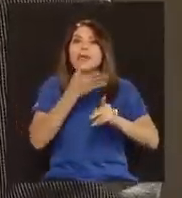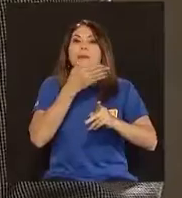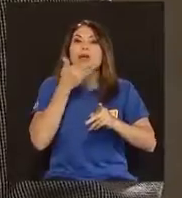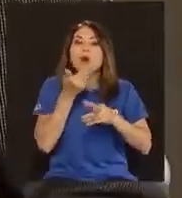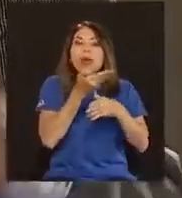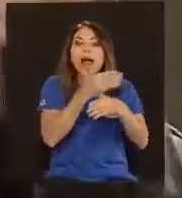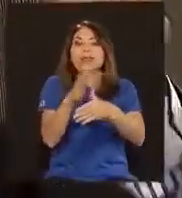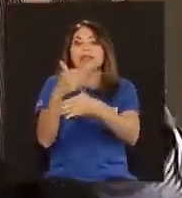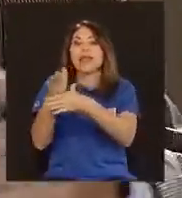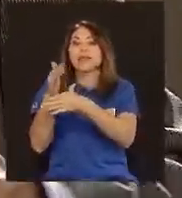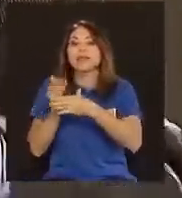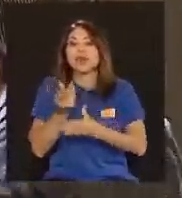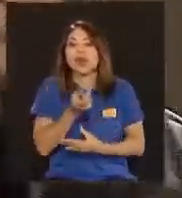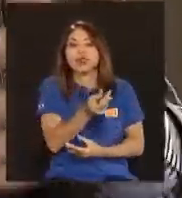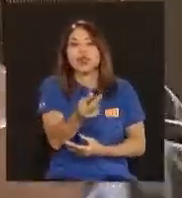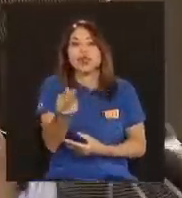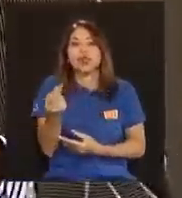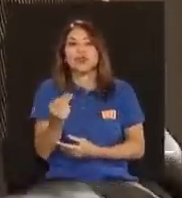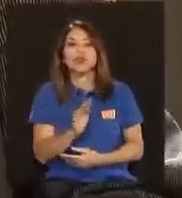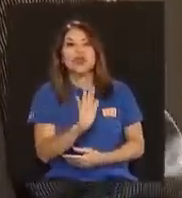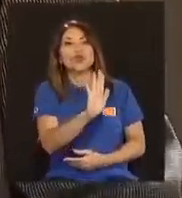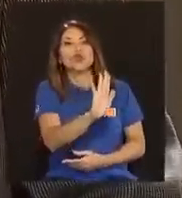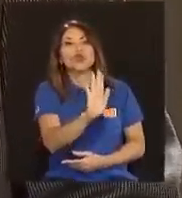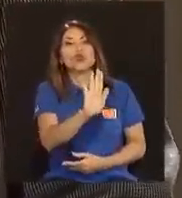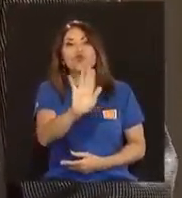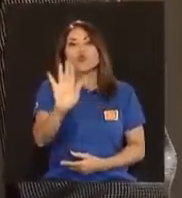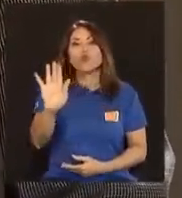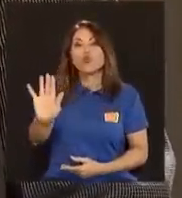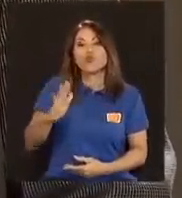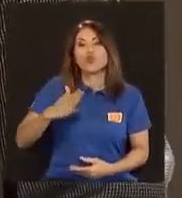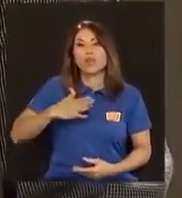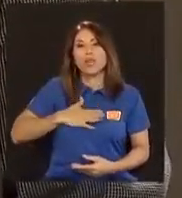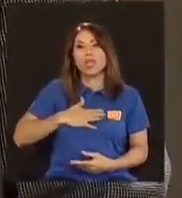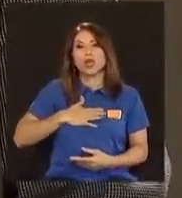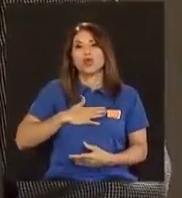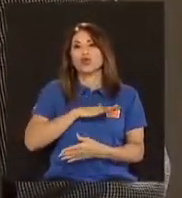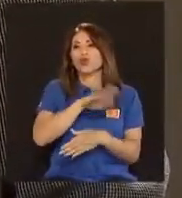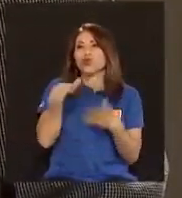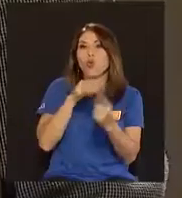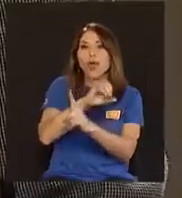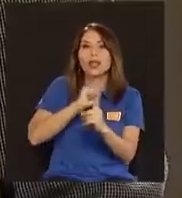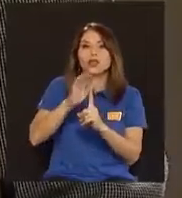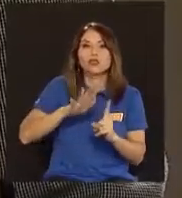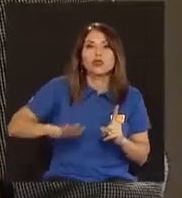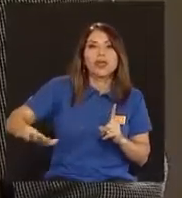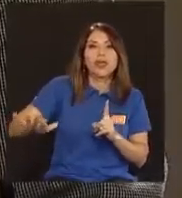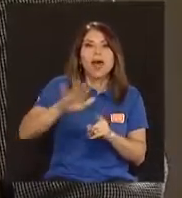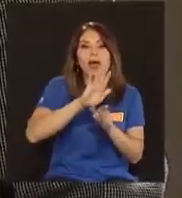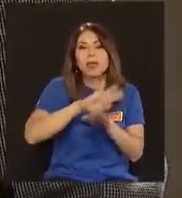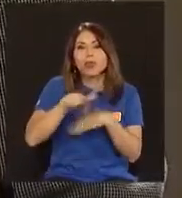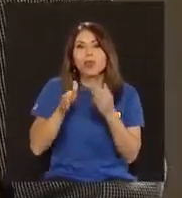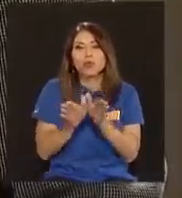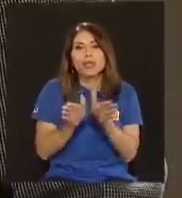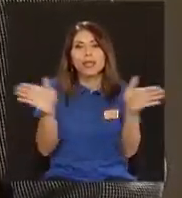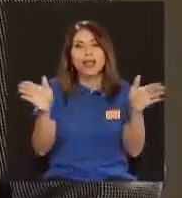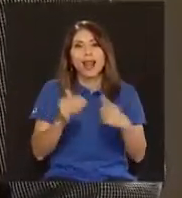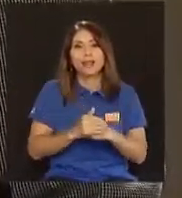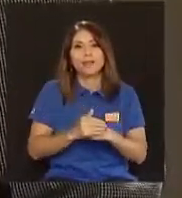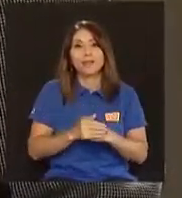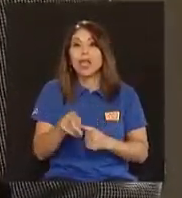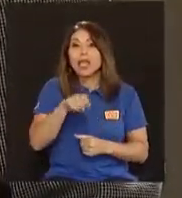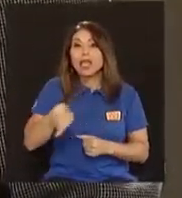tuyos, de los míos, de la colectividad, de la sociedad en general. Y entonces, el hecho de que esos servicios se puedan prestar a través